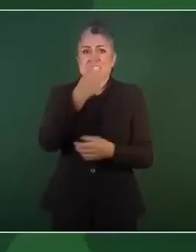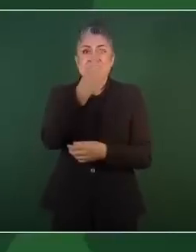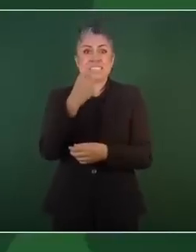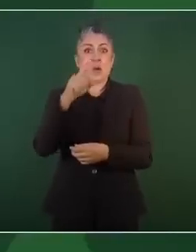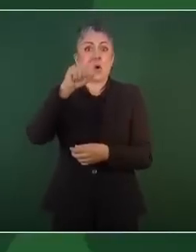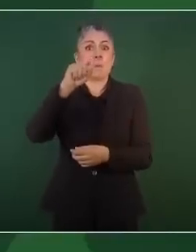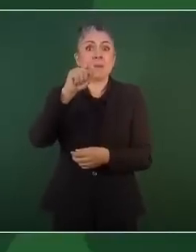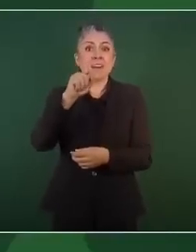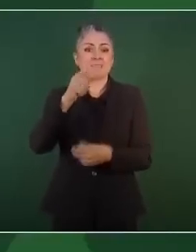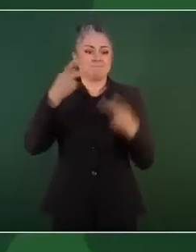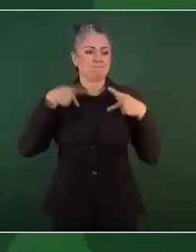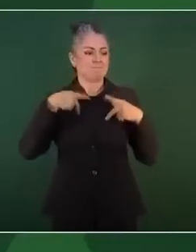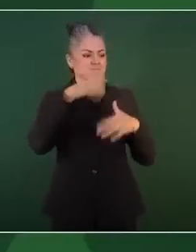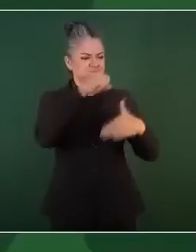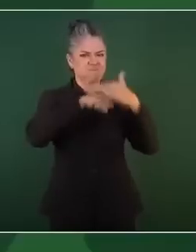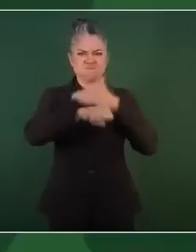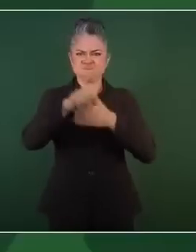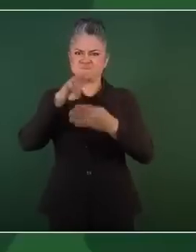120 detenidos?